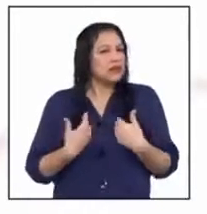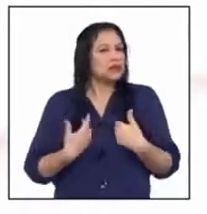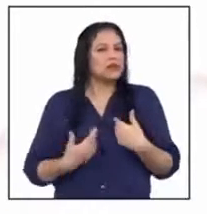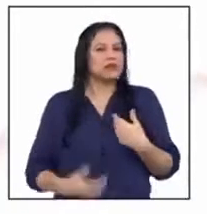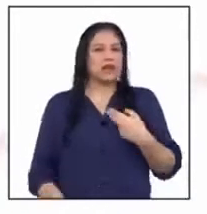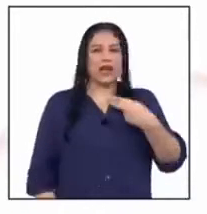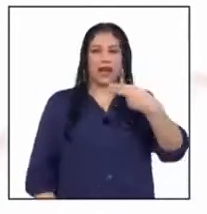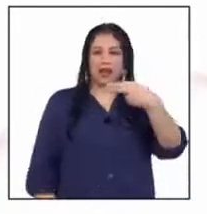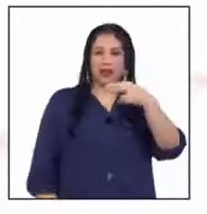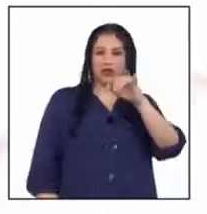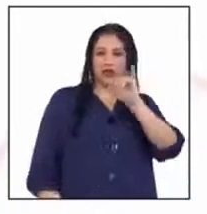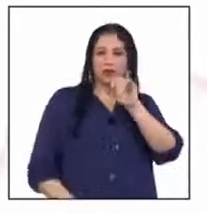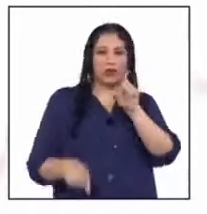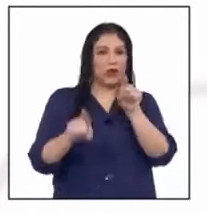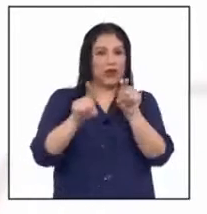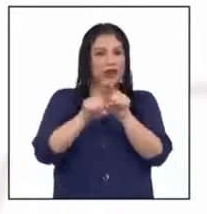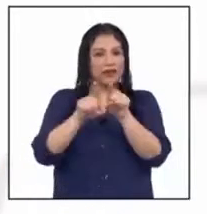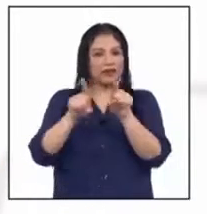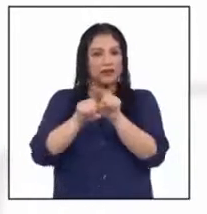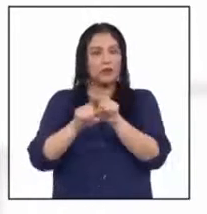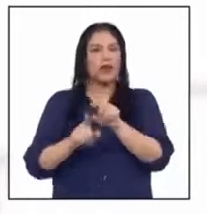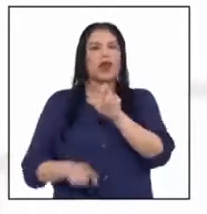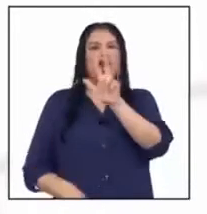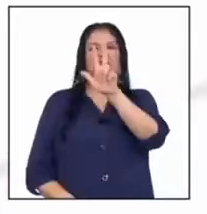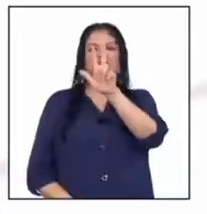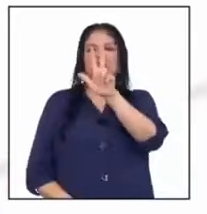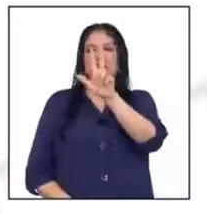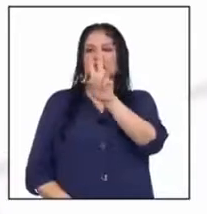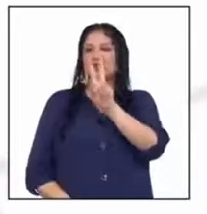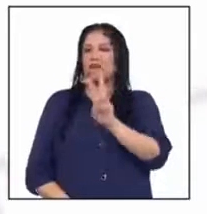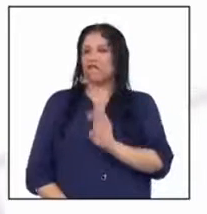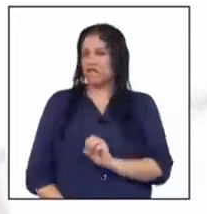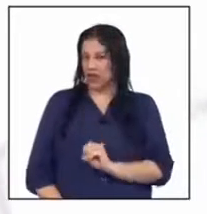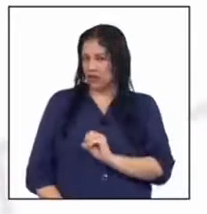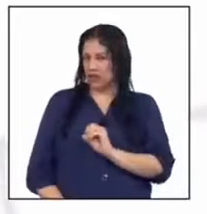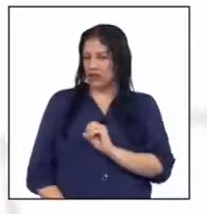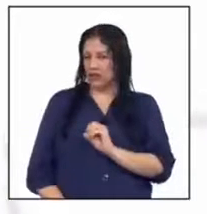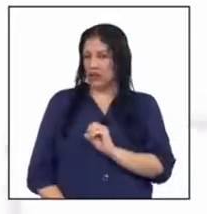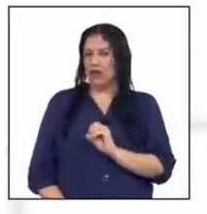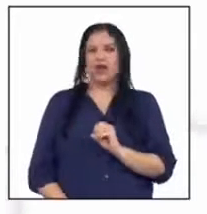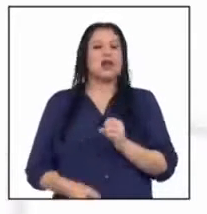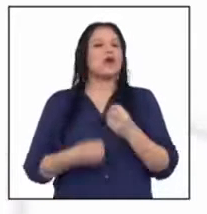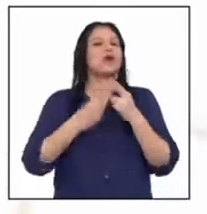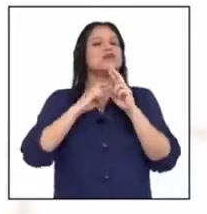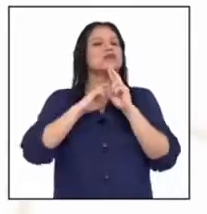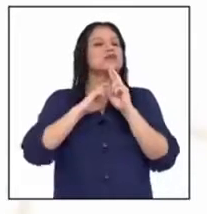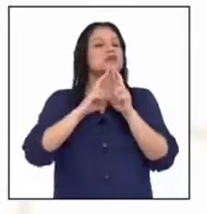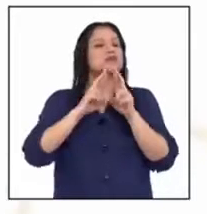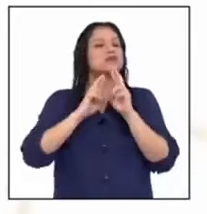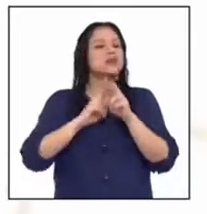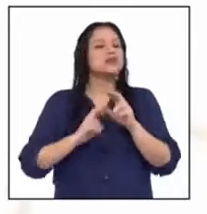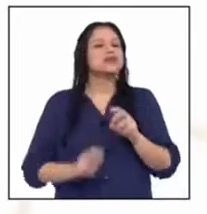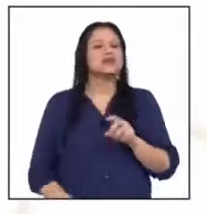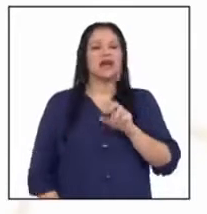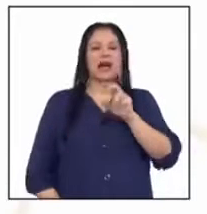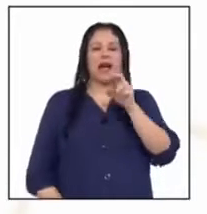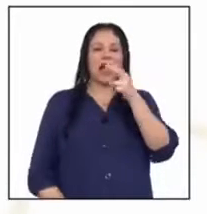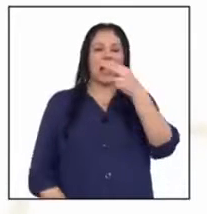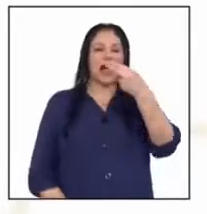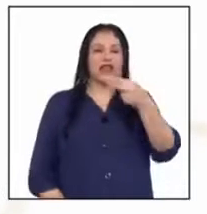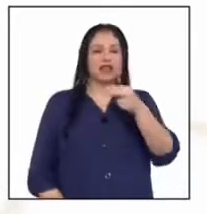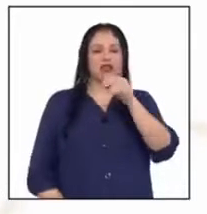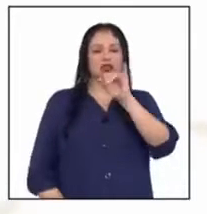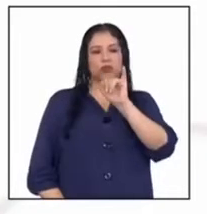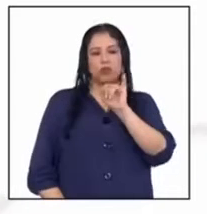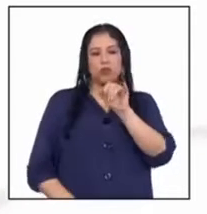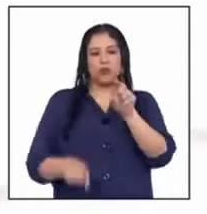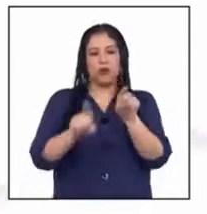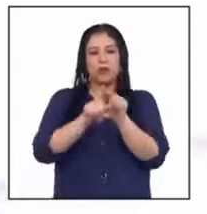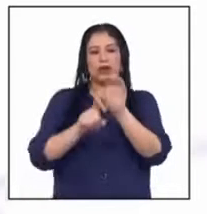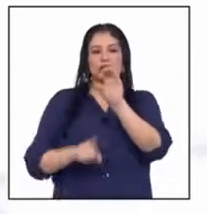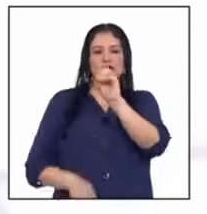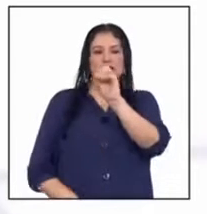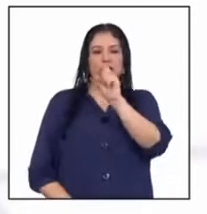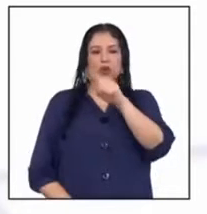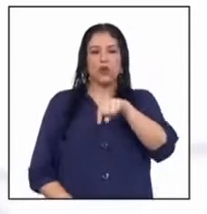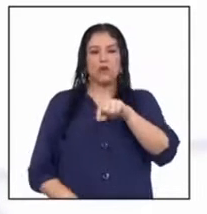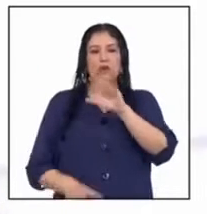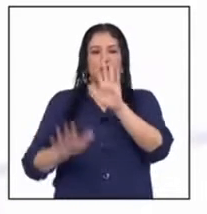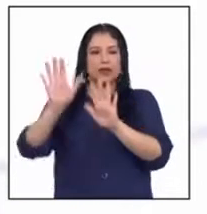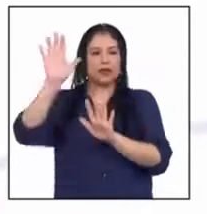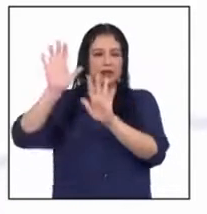sub 1 igual a 3 sobre 20, resultando H sub 1 igual 0,15.